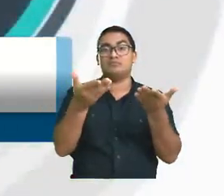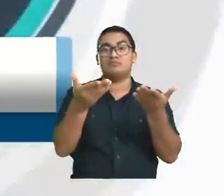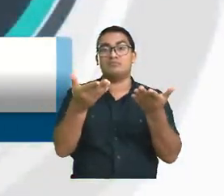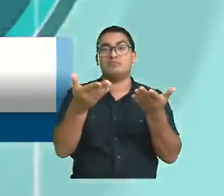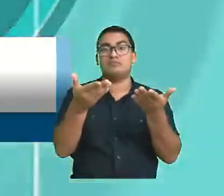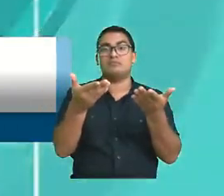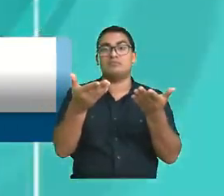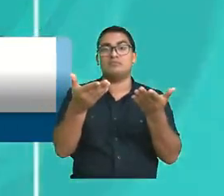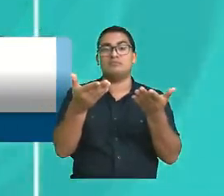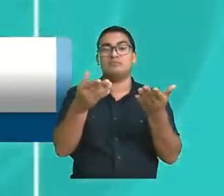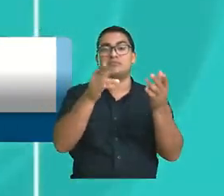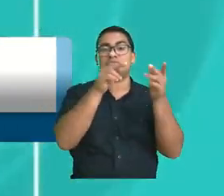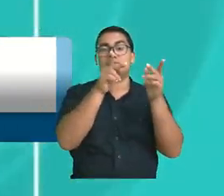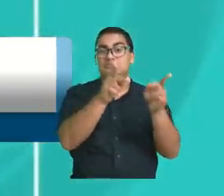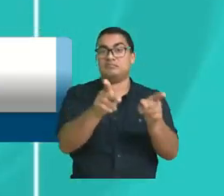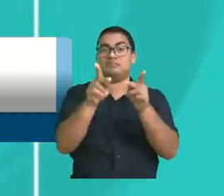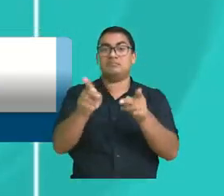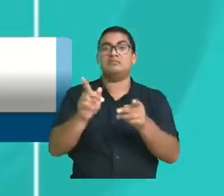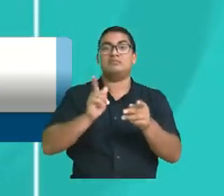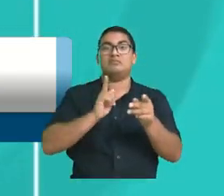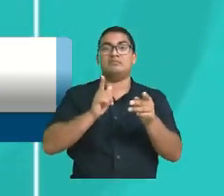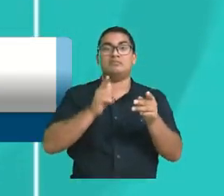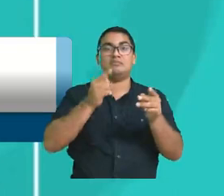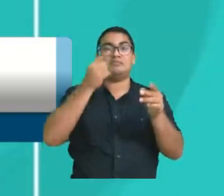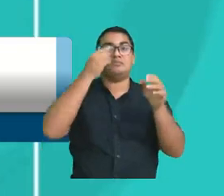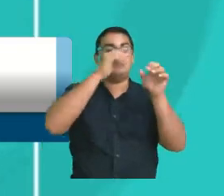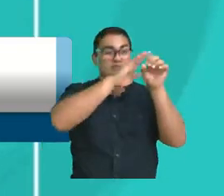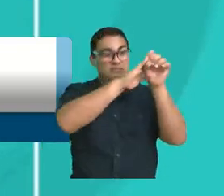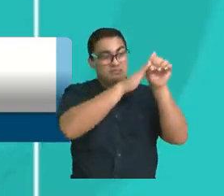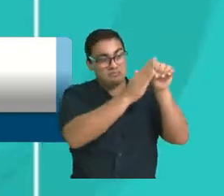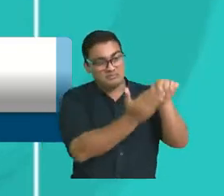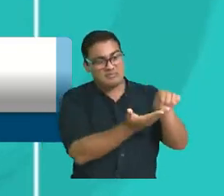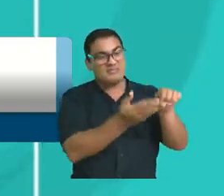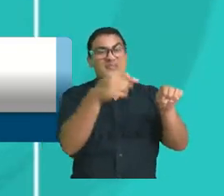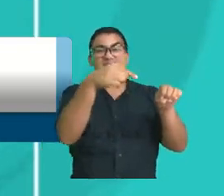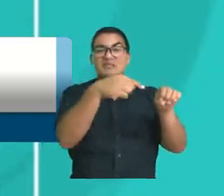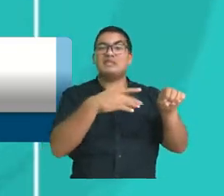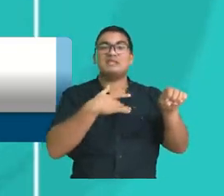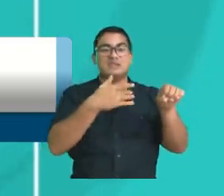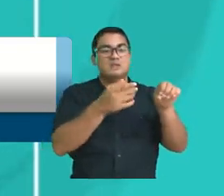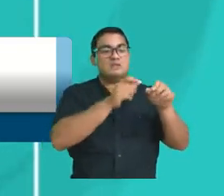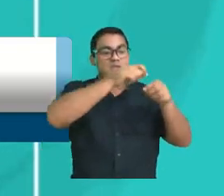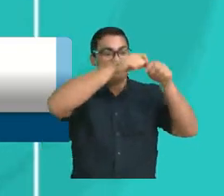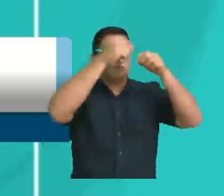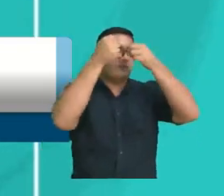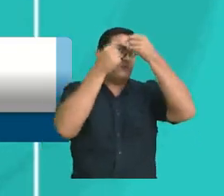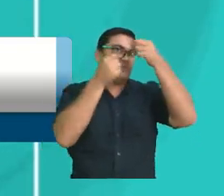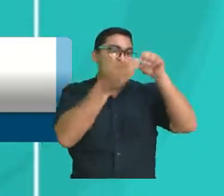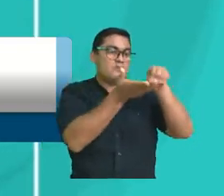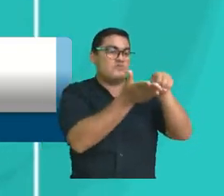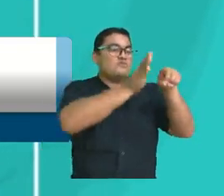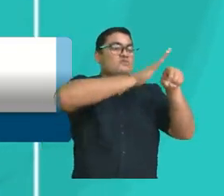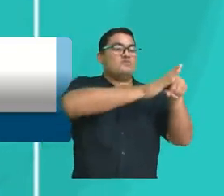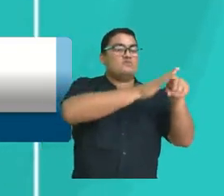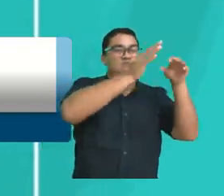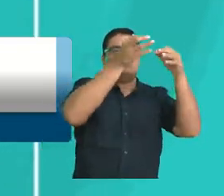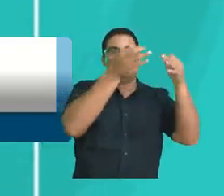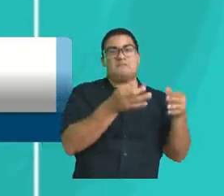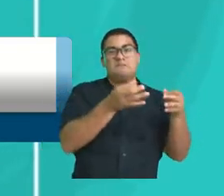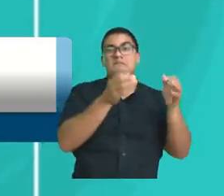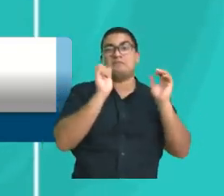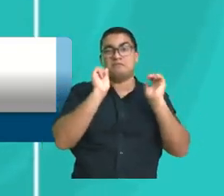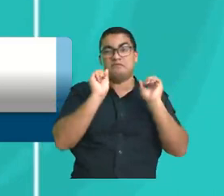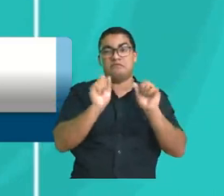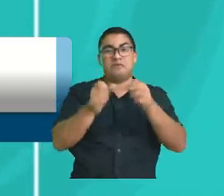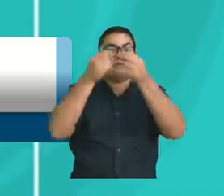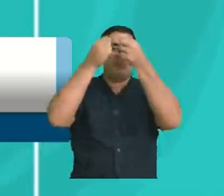por ejemplo, un paciente que tiene caída del párpado va a tener a largo plazo un ojo seco. Entonces, este paciente sí se puede